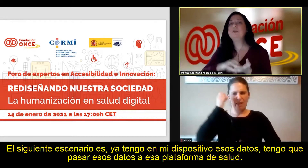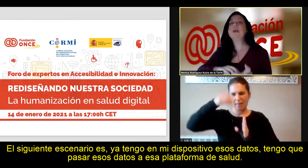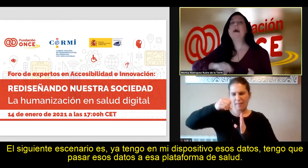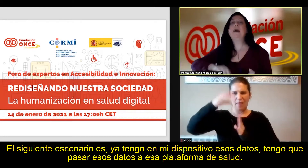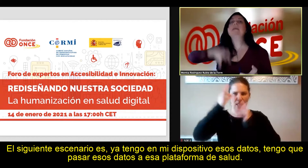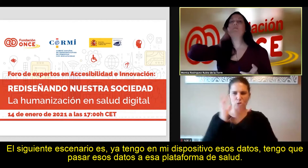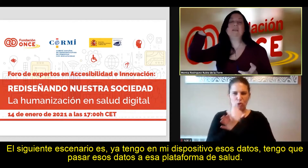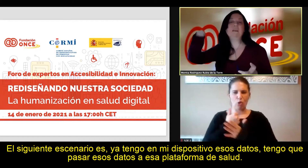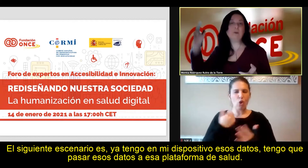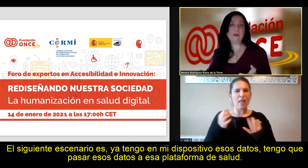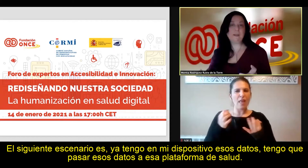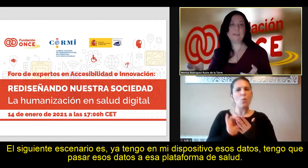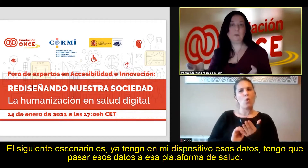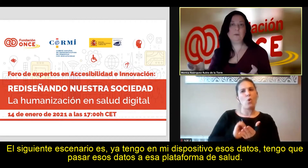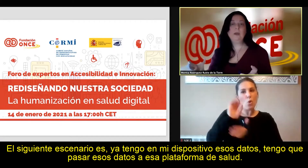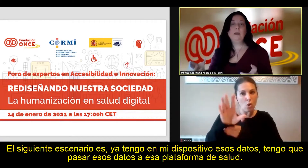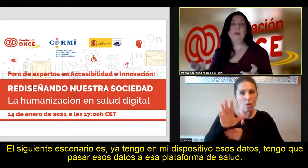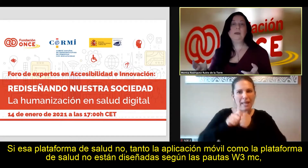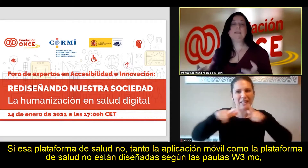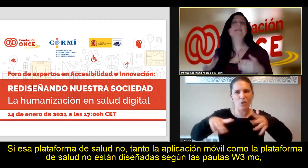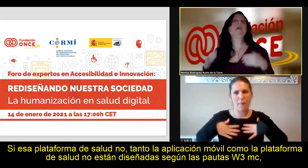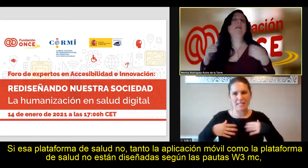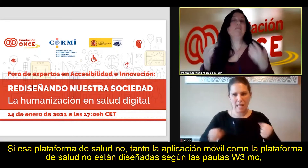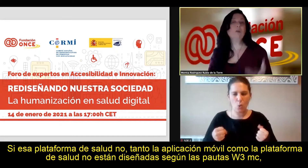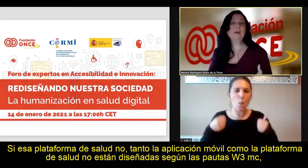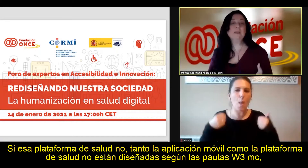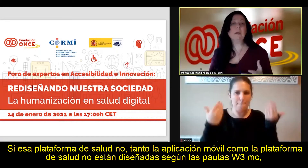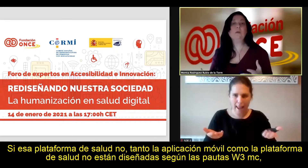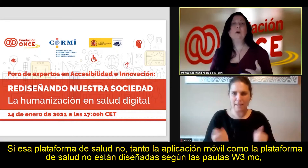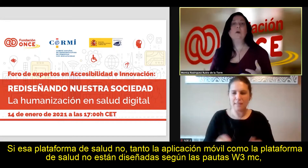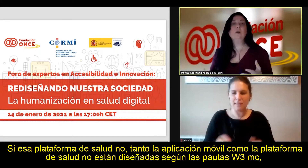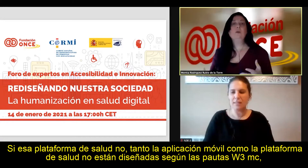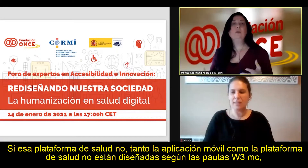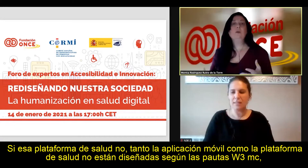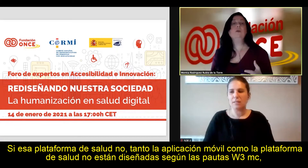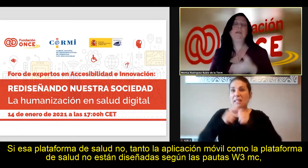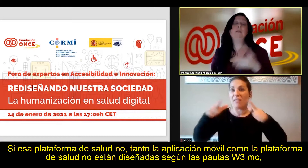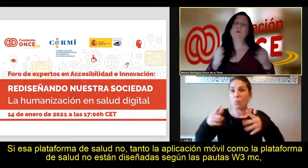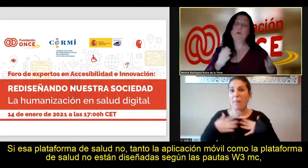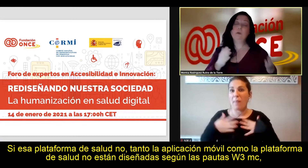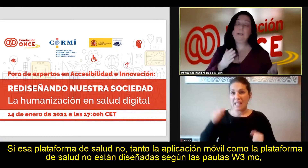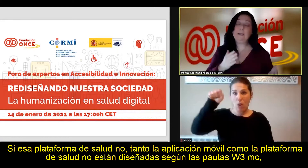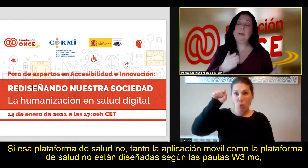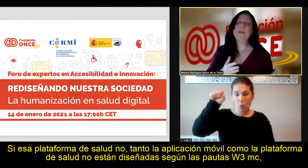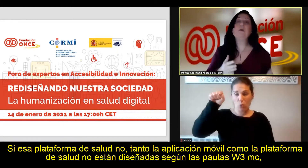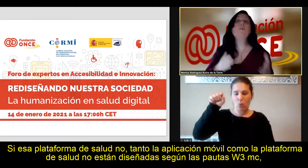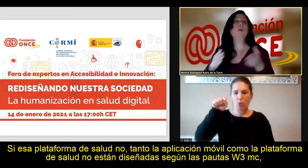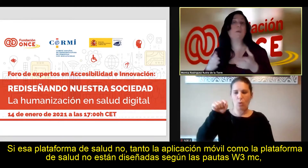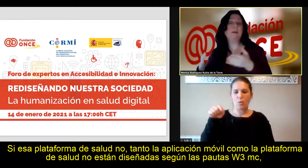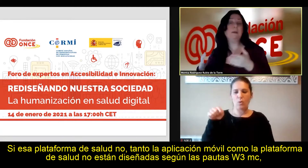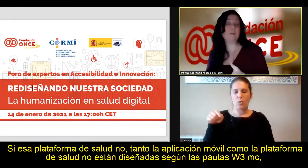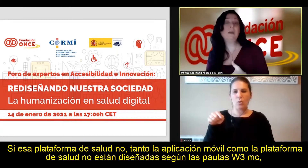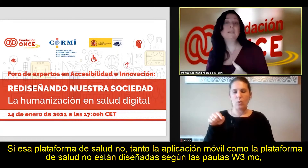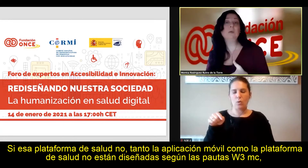datos a esa plataforma de salud. Si esa plataforma de salud no, tanto la aplicación móvil como